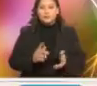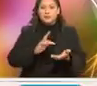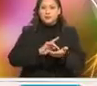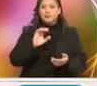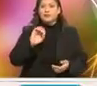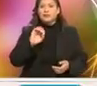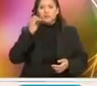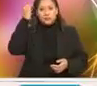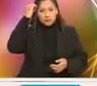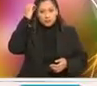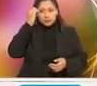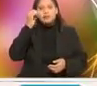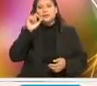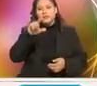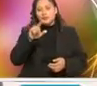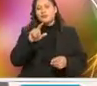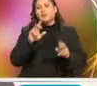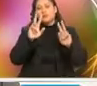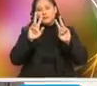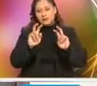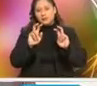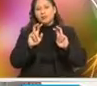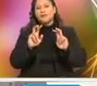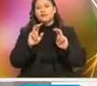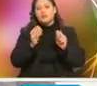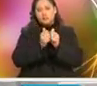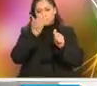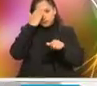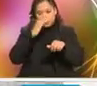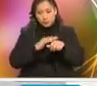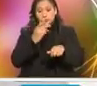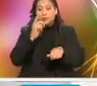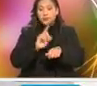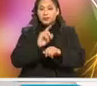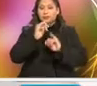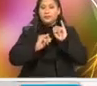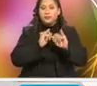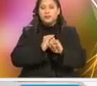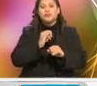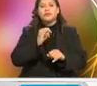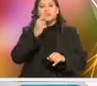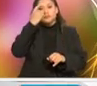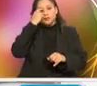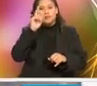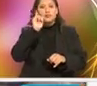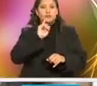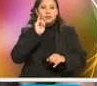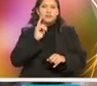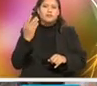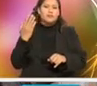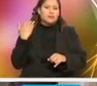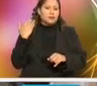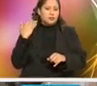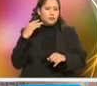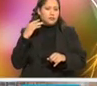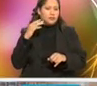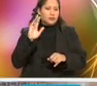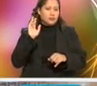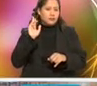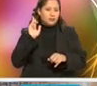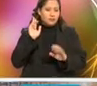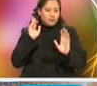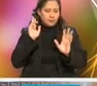Gracias, Orlando. Y claro, está dentro del marco de la conmemoración del Día Internacional de la Mujer que se llevó a cabo este pasado